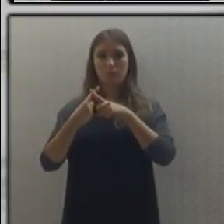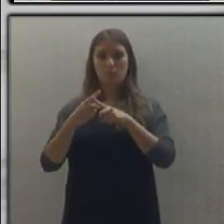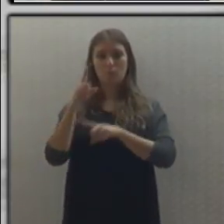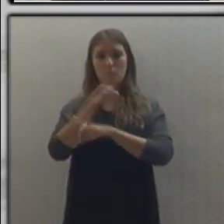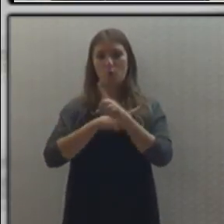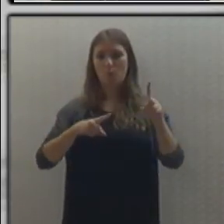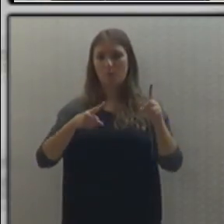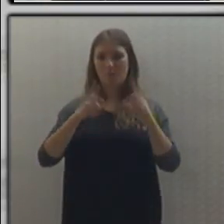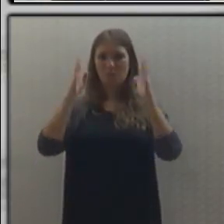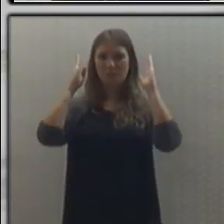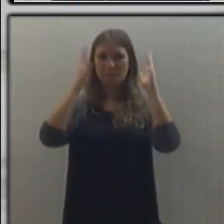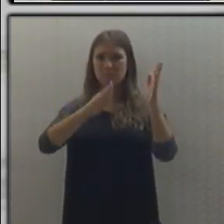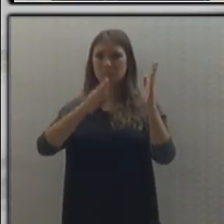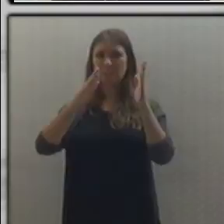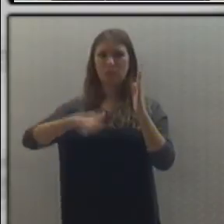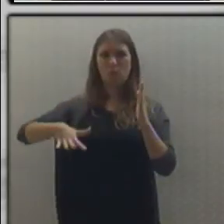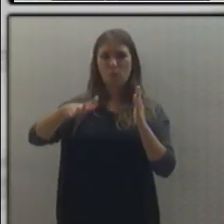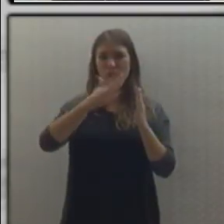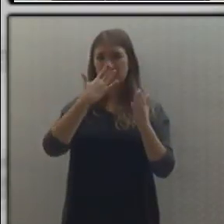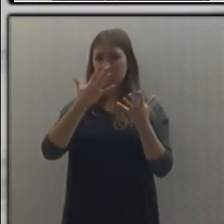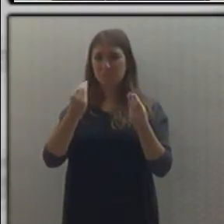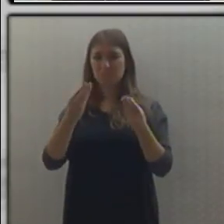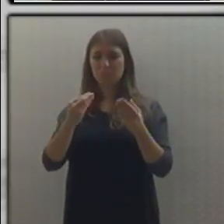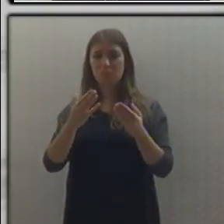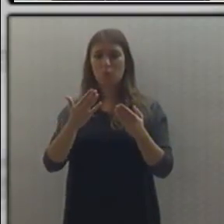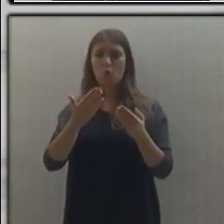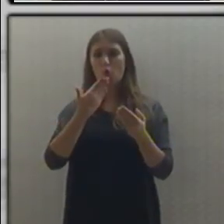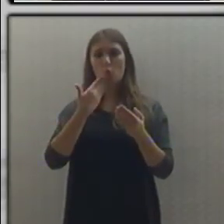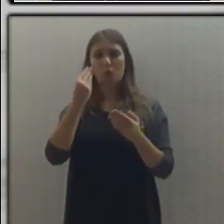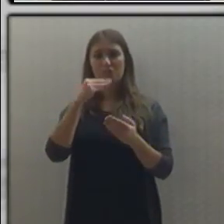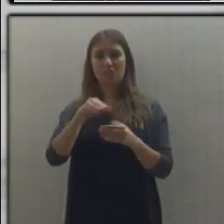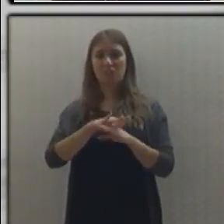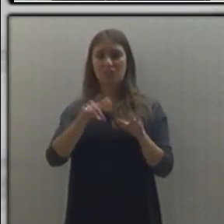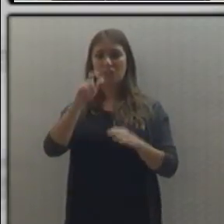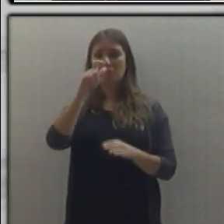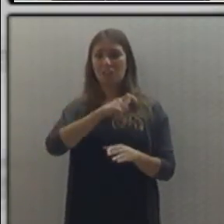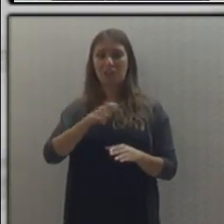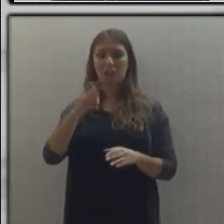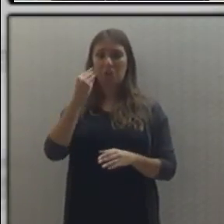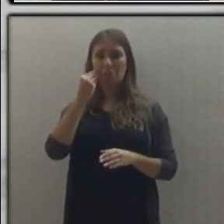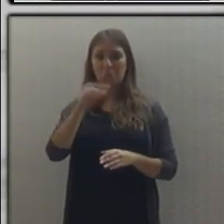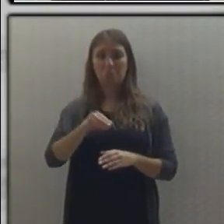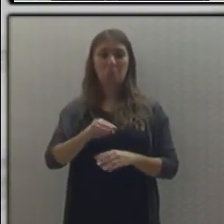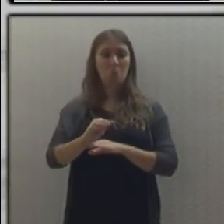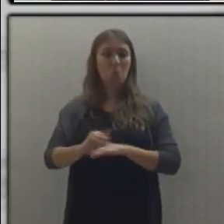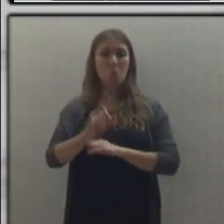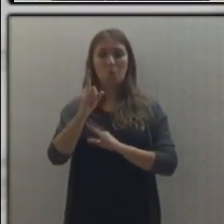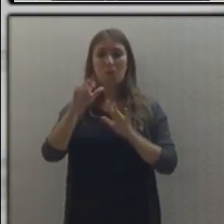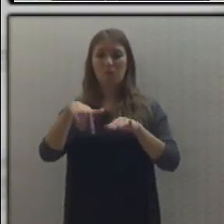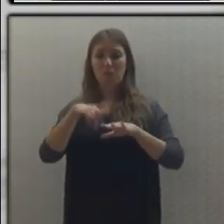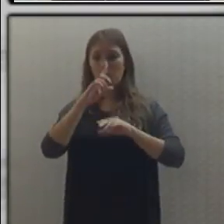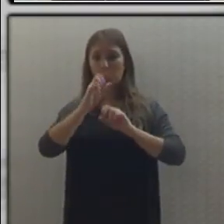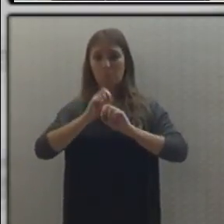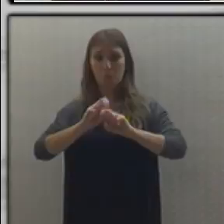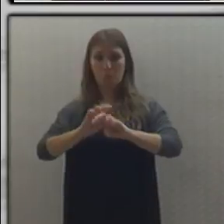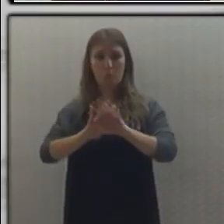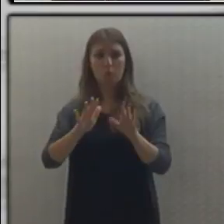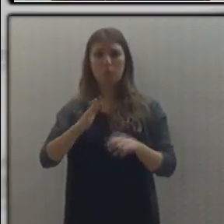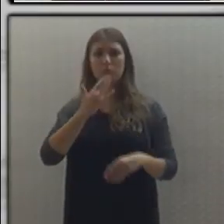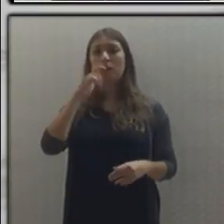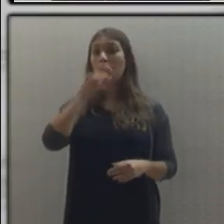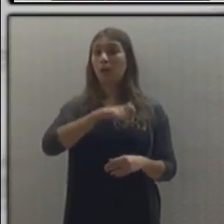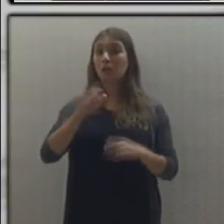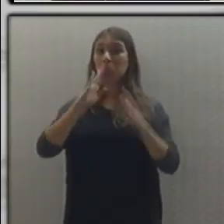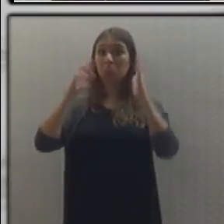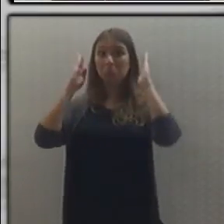de espacios comunes que hay, pero que son impersonales. Esto hace que la gente no lo cuide y se degraden. Por lo tanto, permitir que la gente se acople